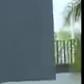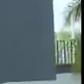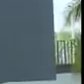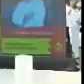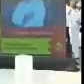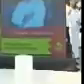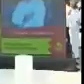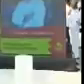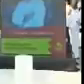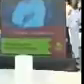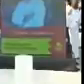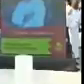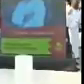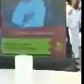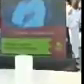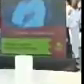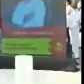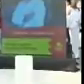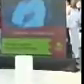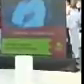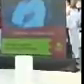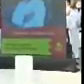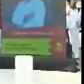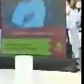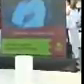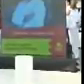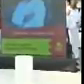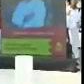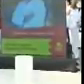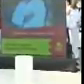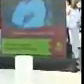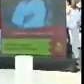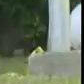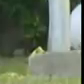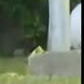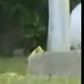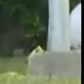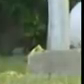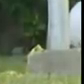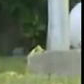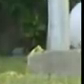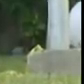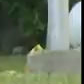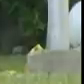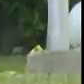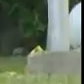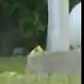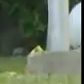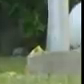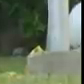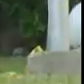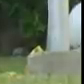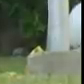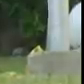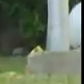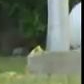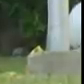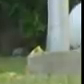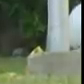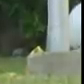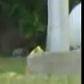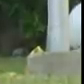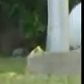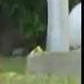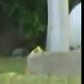2021 que tiene como objetivo lograr la preferencia y el reconocimiento de los salvadoreños y llevar más beneficios a los franquiciados